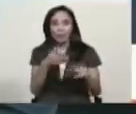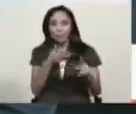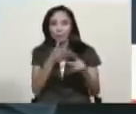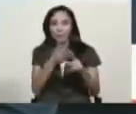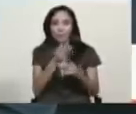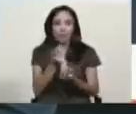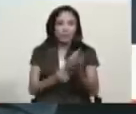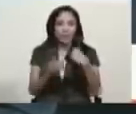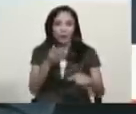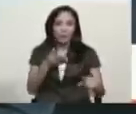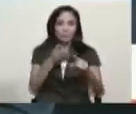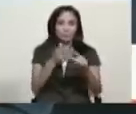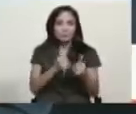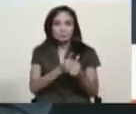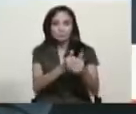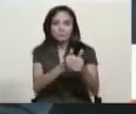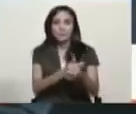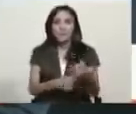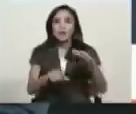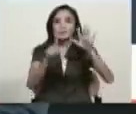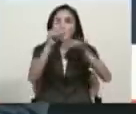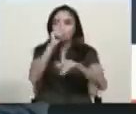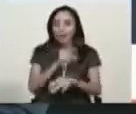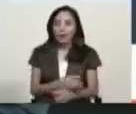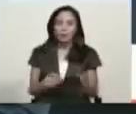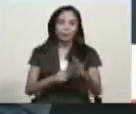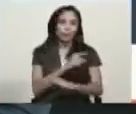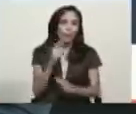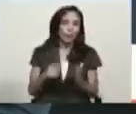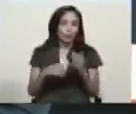financiera. En 6 años,